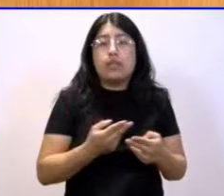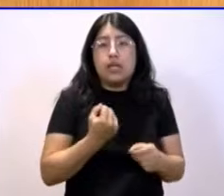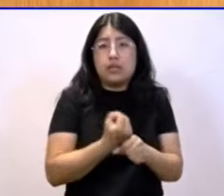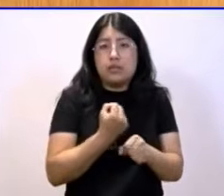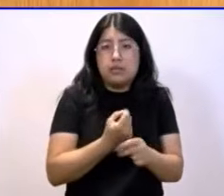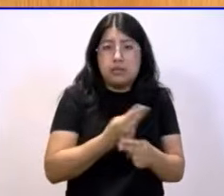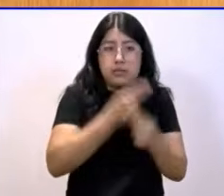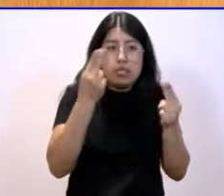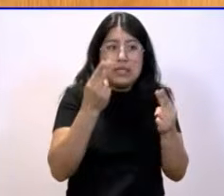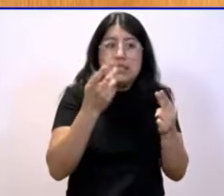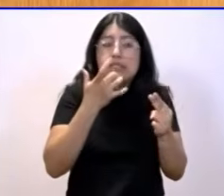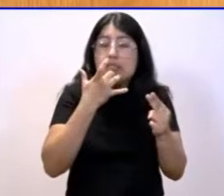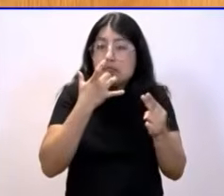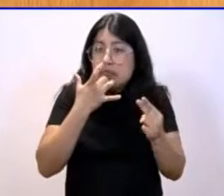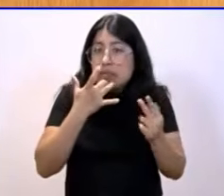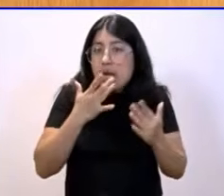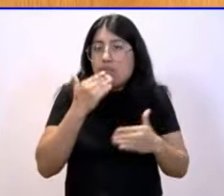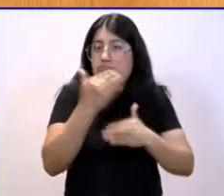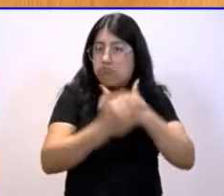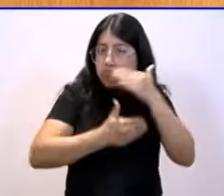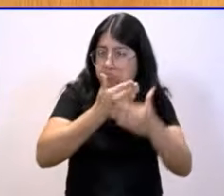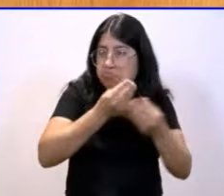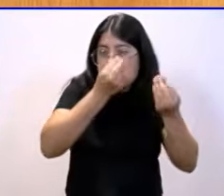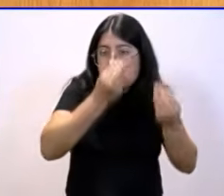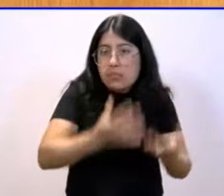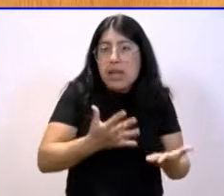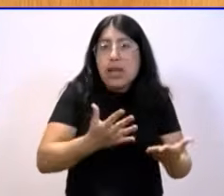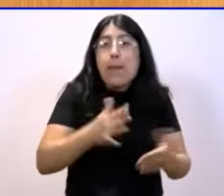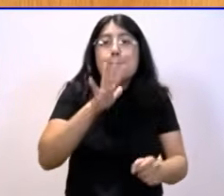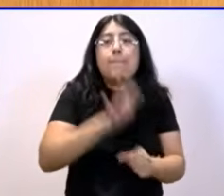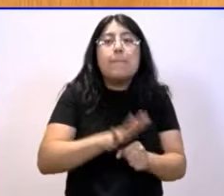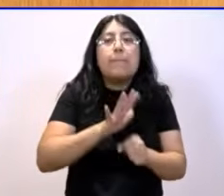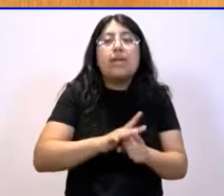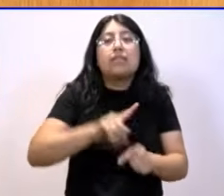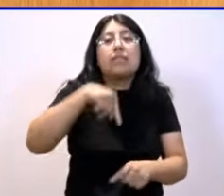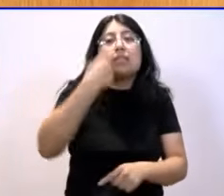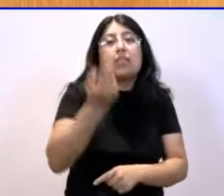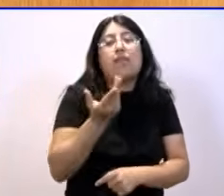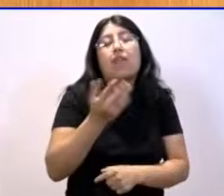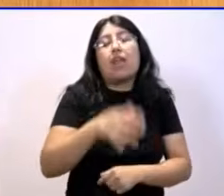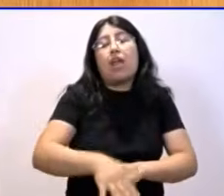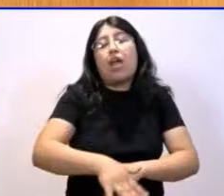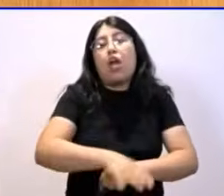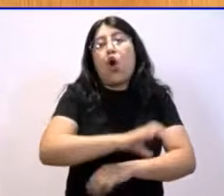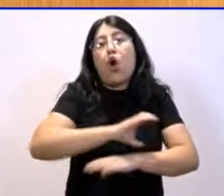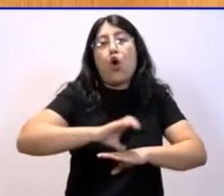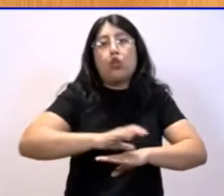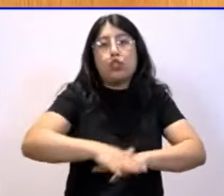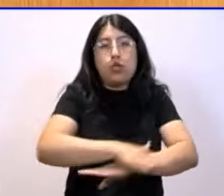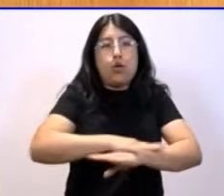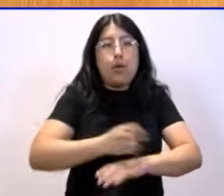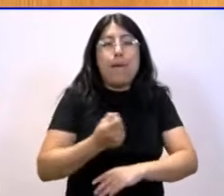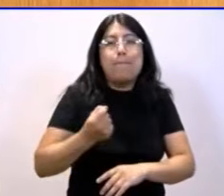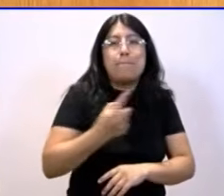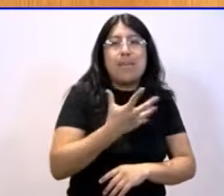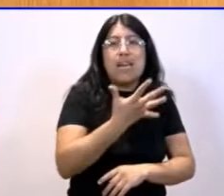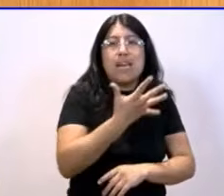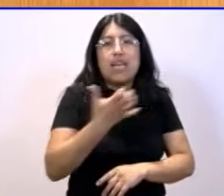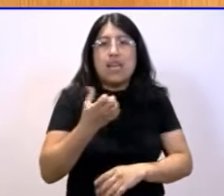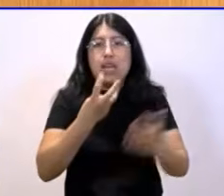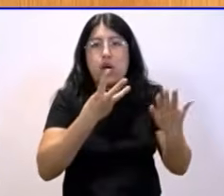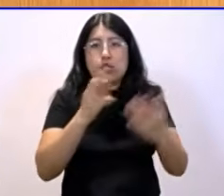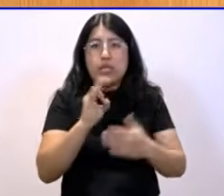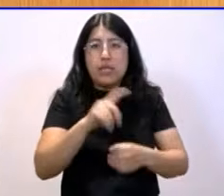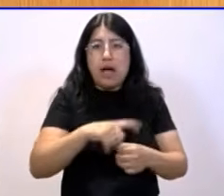aprobará, si va todo bien, el martes en Consejo de Gobierno, y que permitirá publicar 1.580